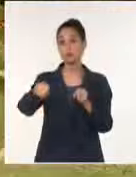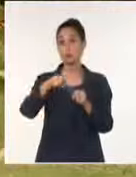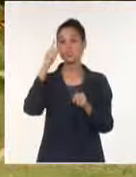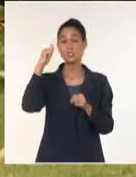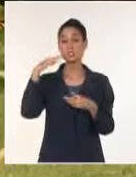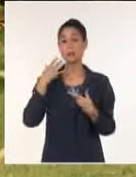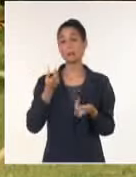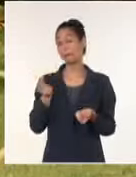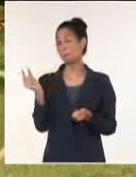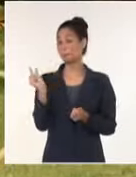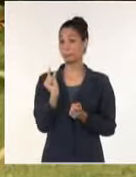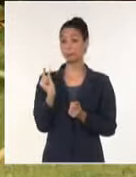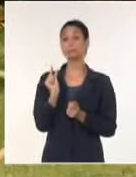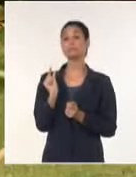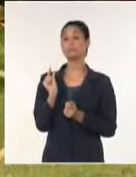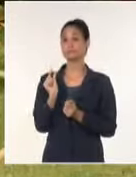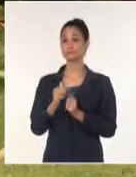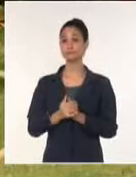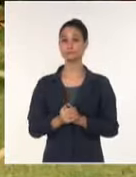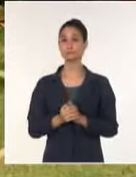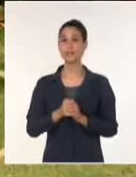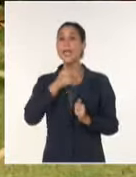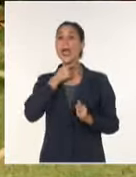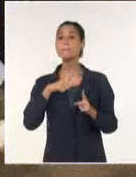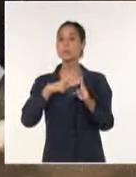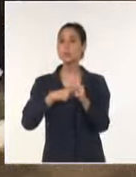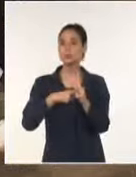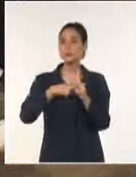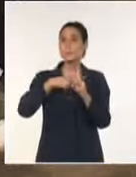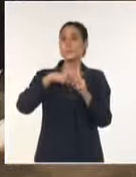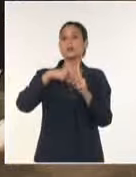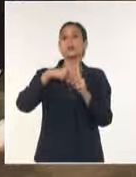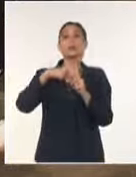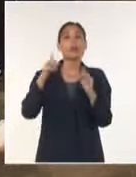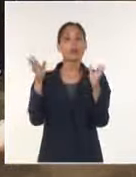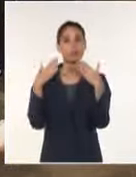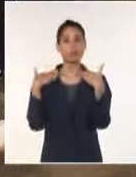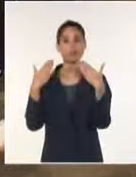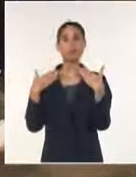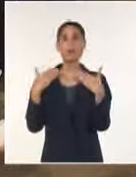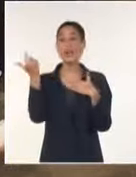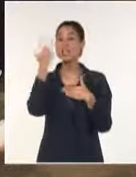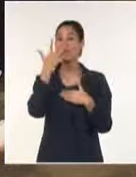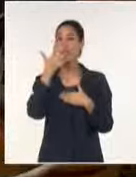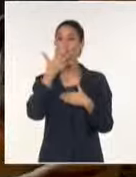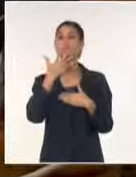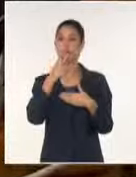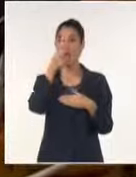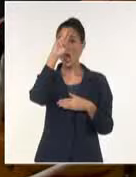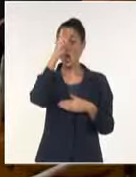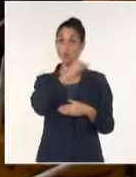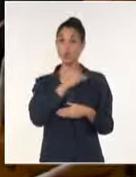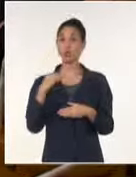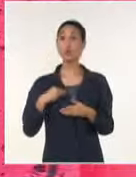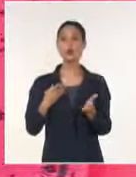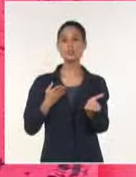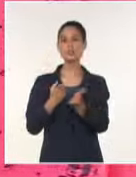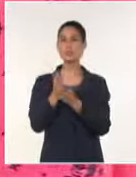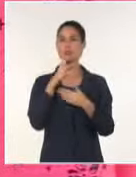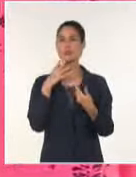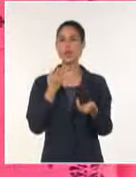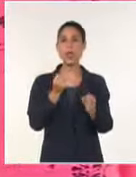poco. Ante las altas temperaturas, los profesionales de la salud vigilan igualmente la posible circulación de